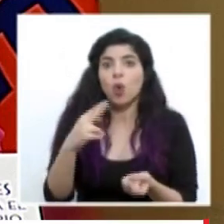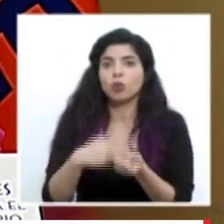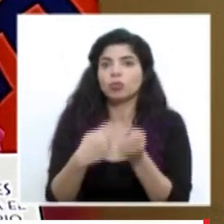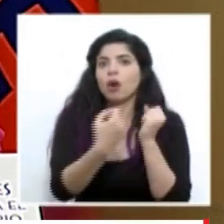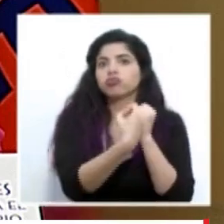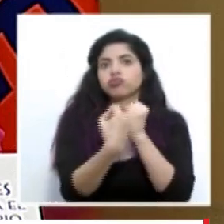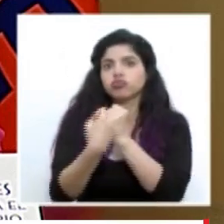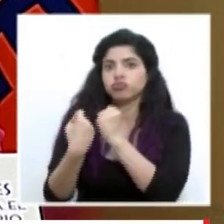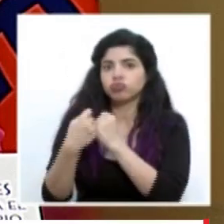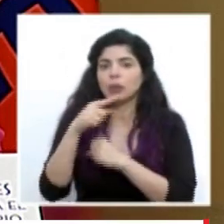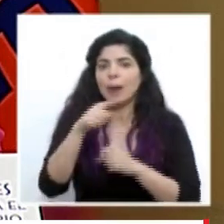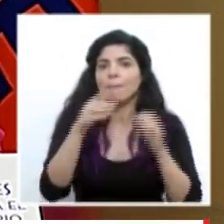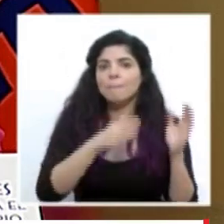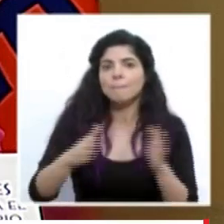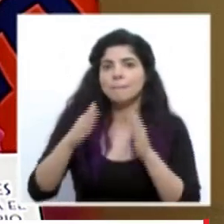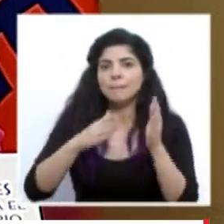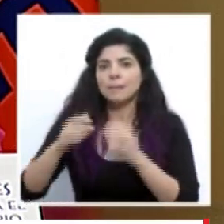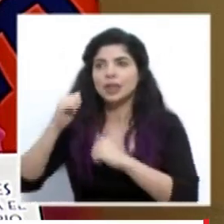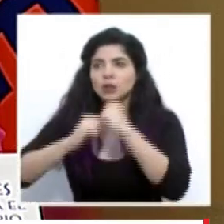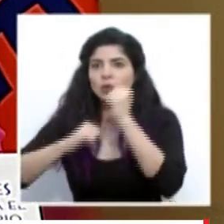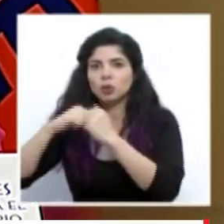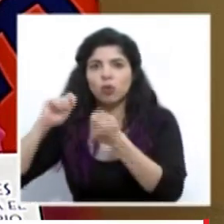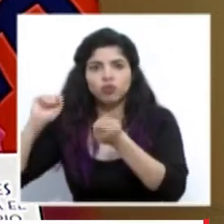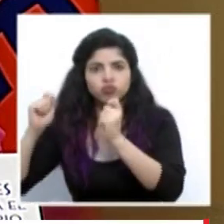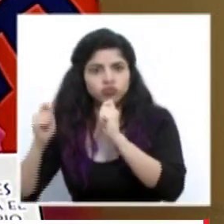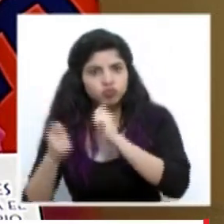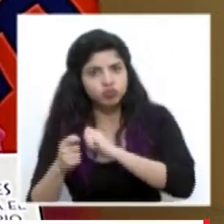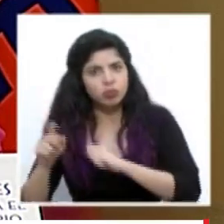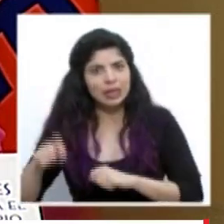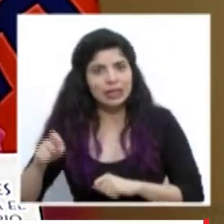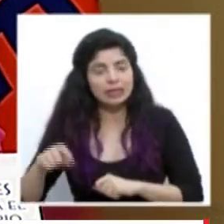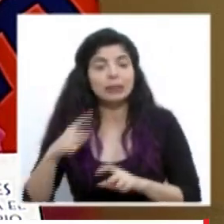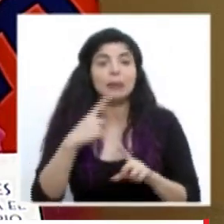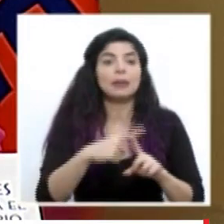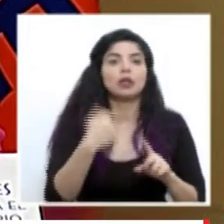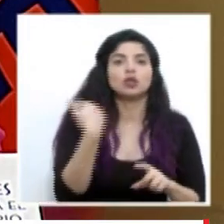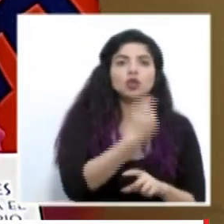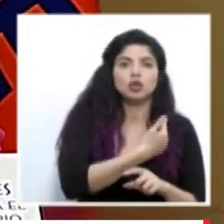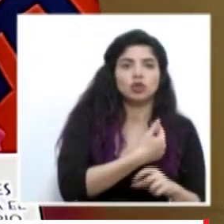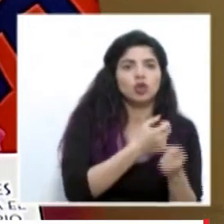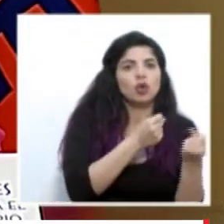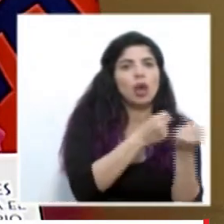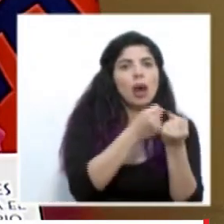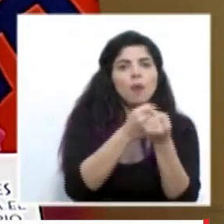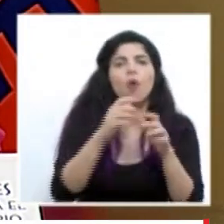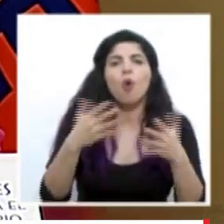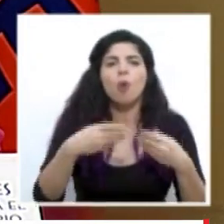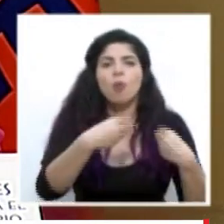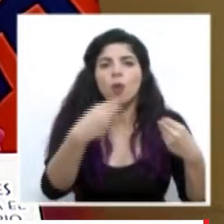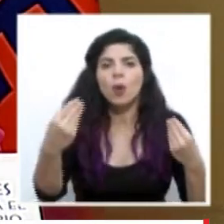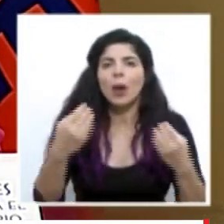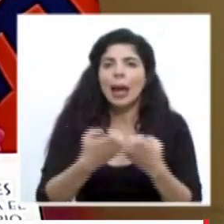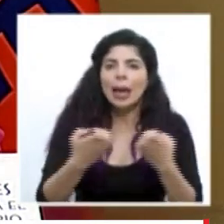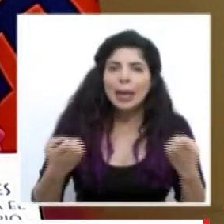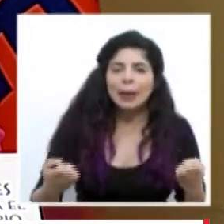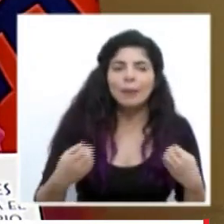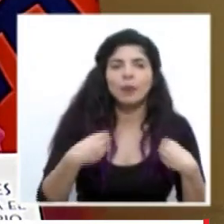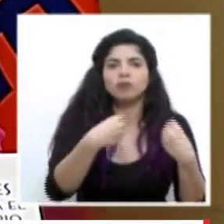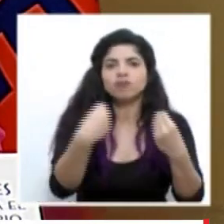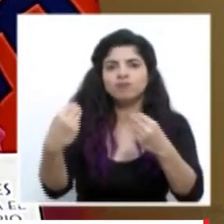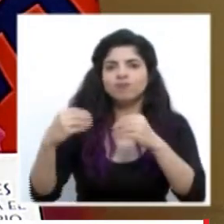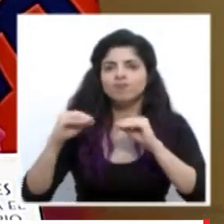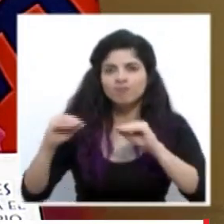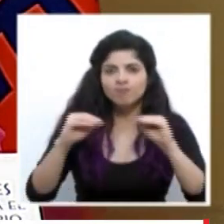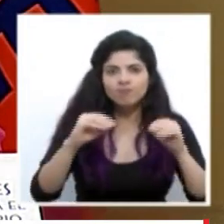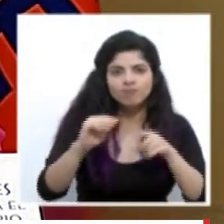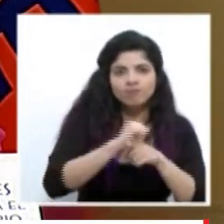están preparando con las modificaciones de infraestructura requeridas y nosotros con todo el apoyo, con equipos, con capacitación que se requiere